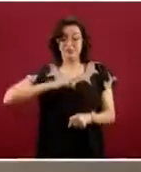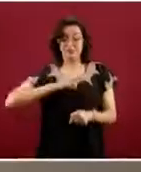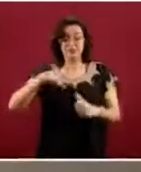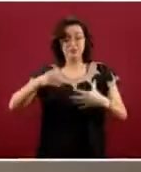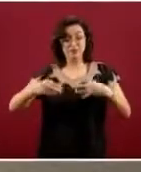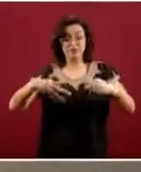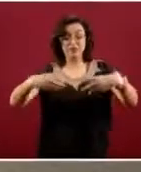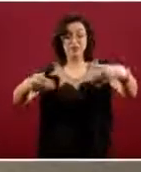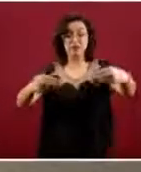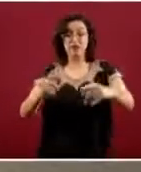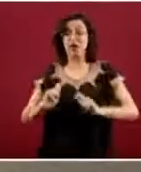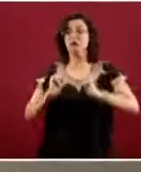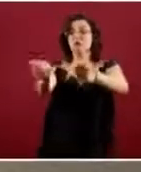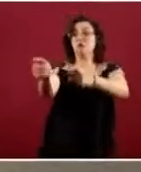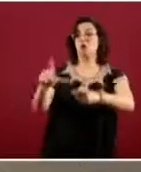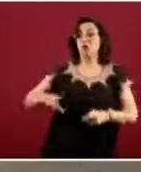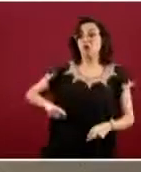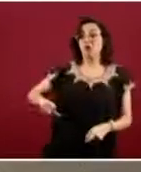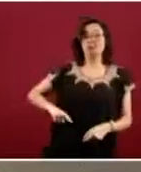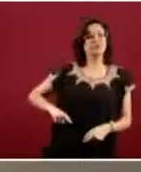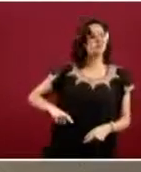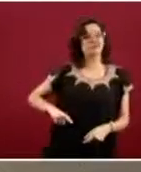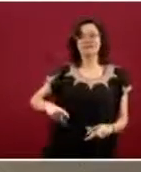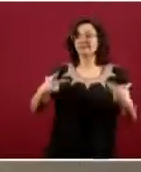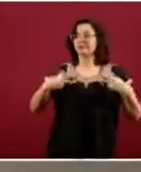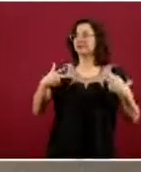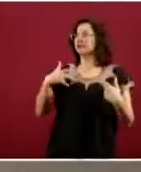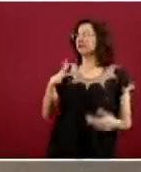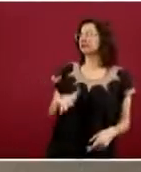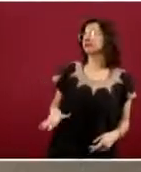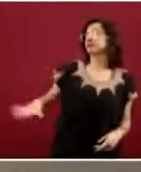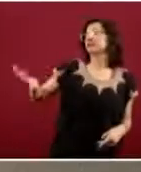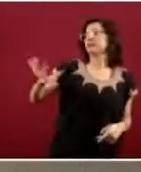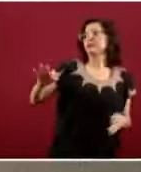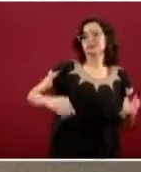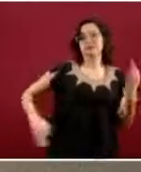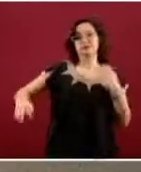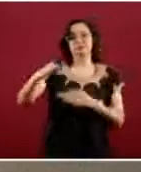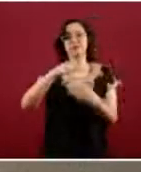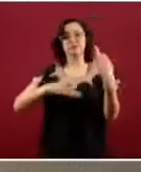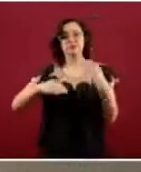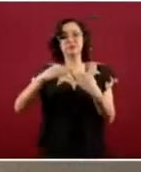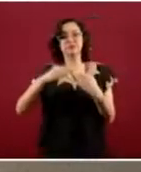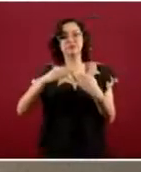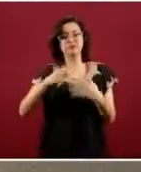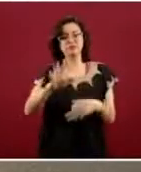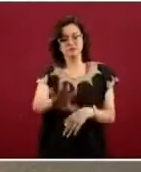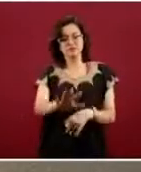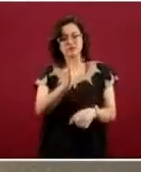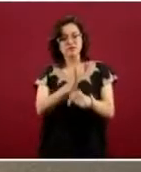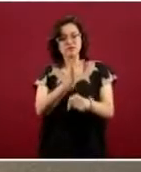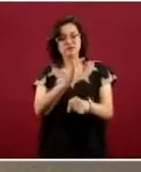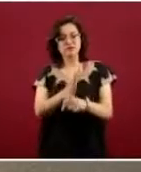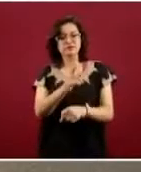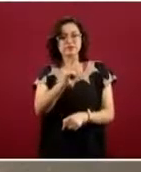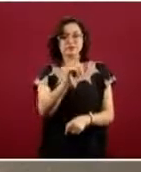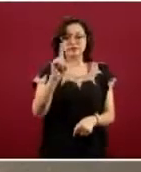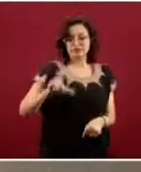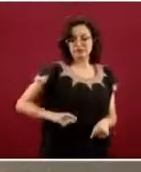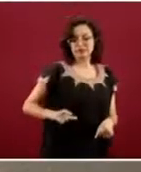no la enfrenta el gobierno, la enfrenta toda la sociedad. Dicho sea de paso, ahorita a propósito de que me mencionaron a un